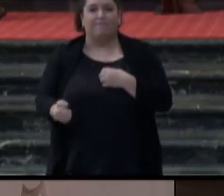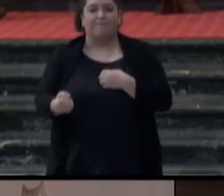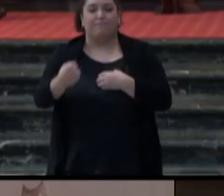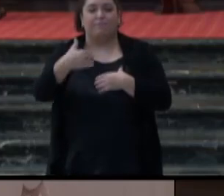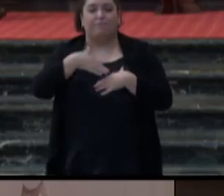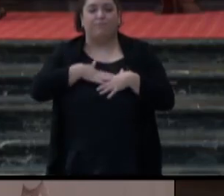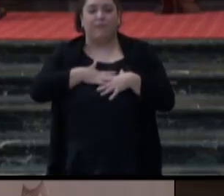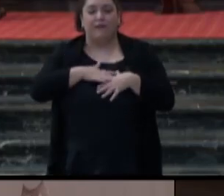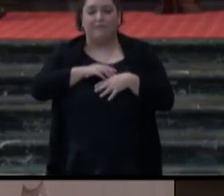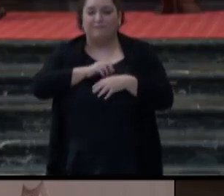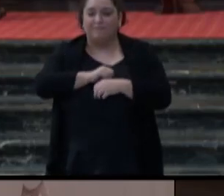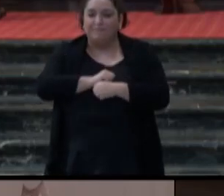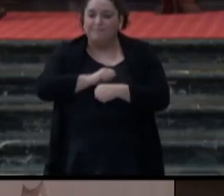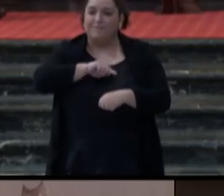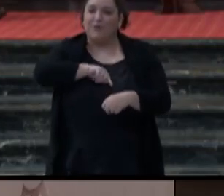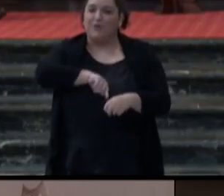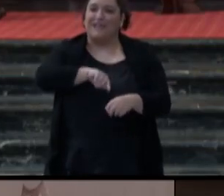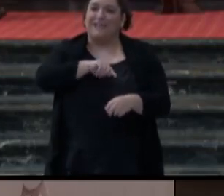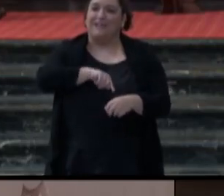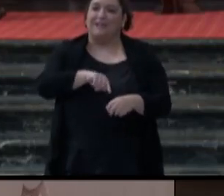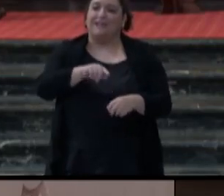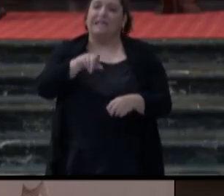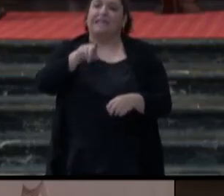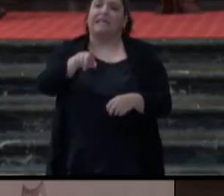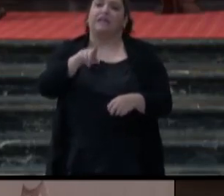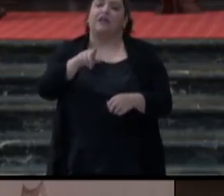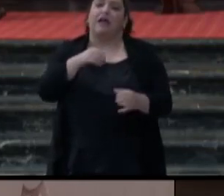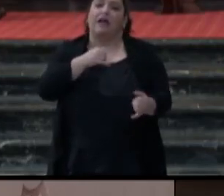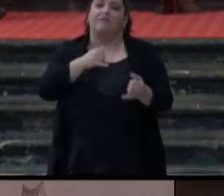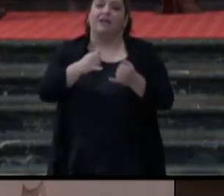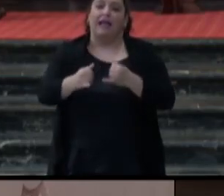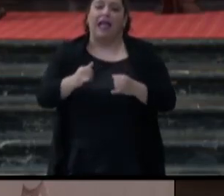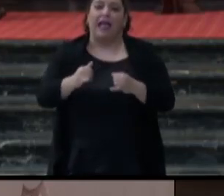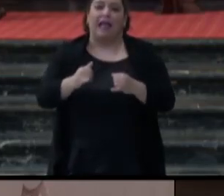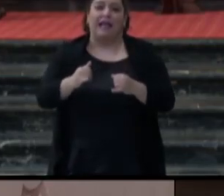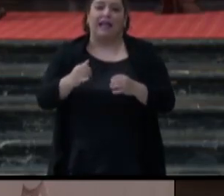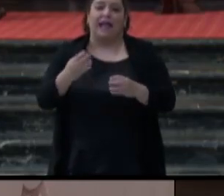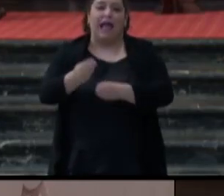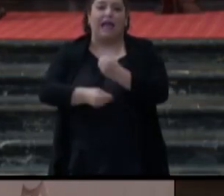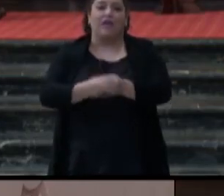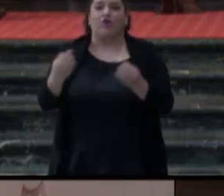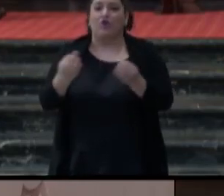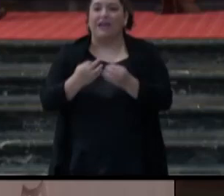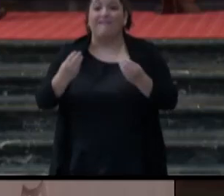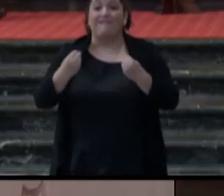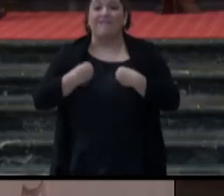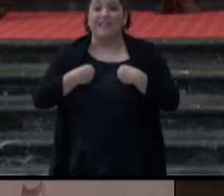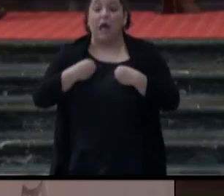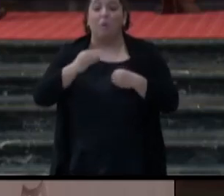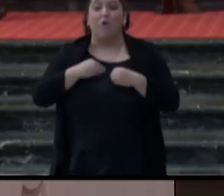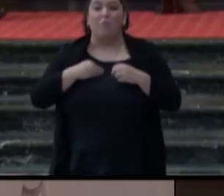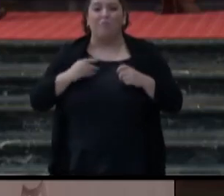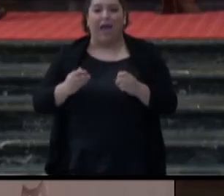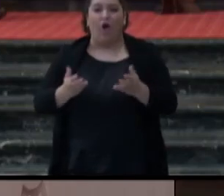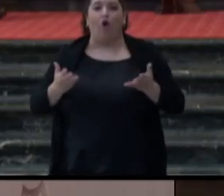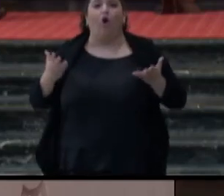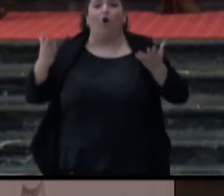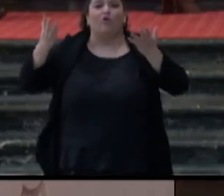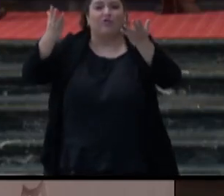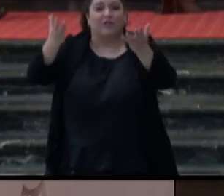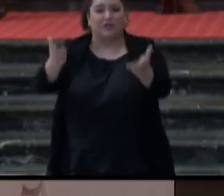llevó en el ejemplo de esta santa a dar la vida a gastar su vida a ofrecer sus